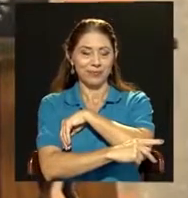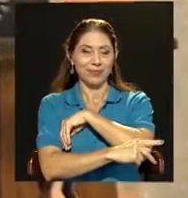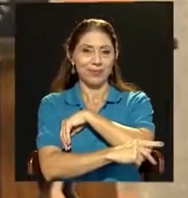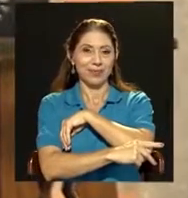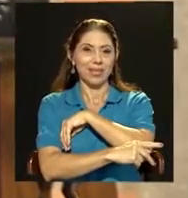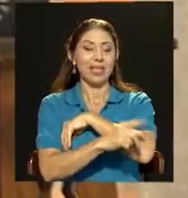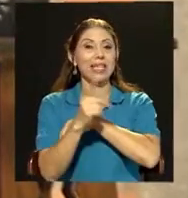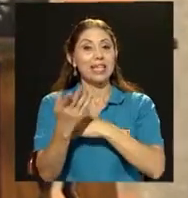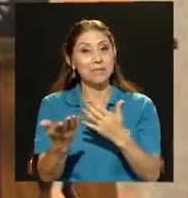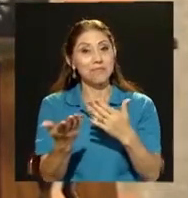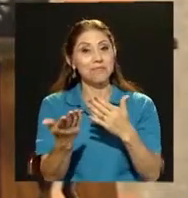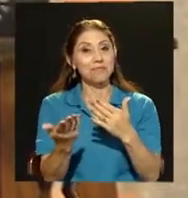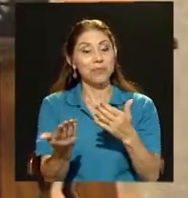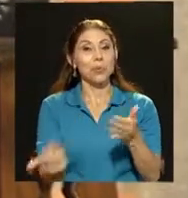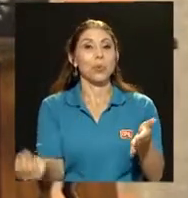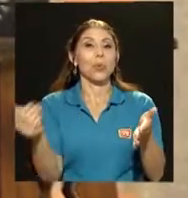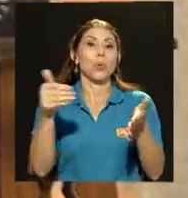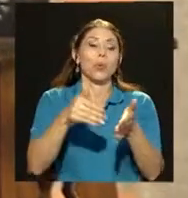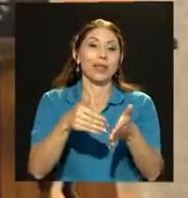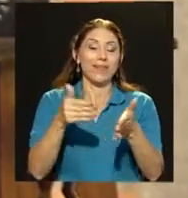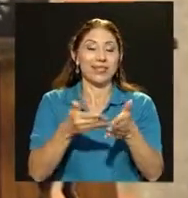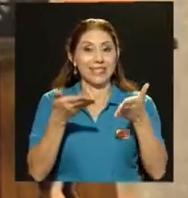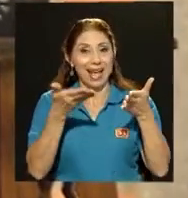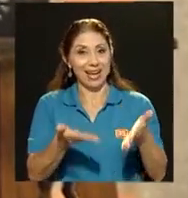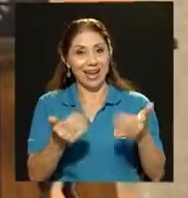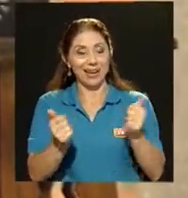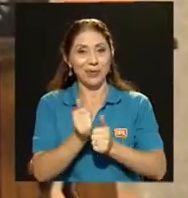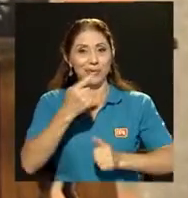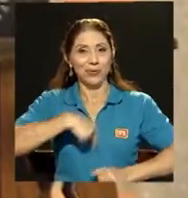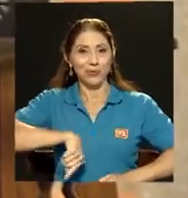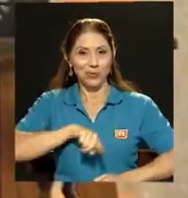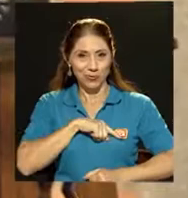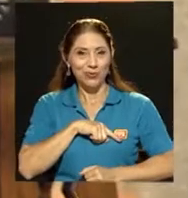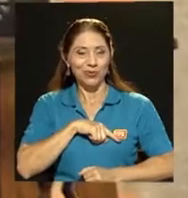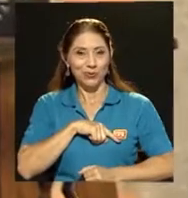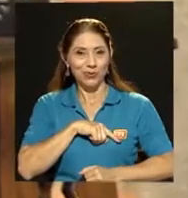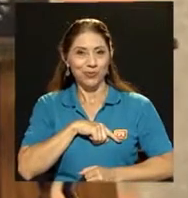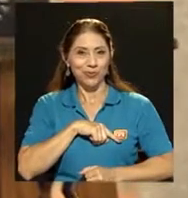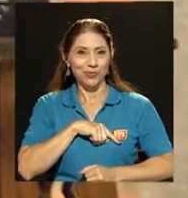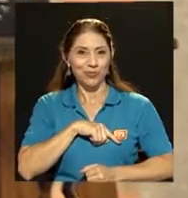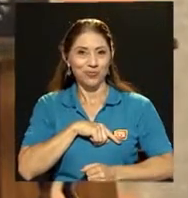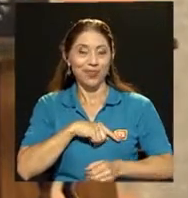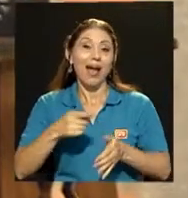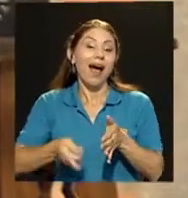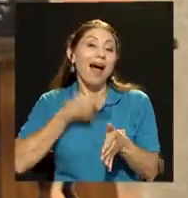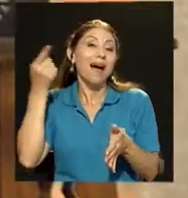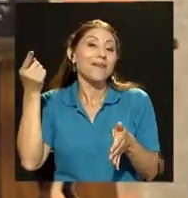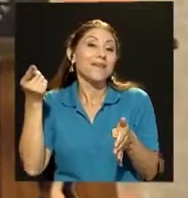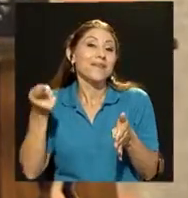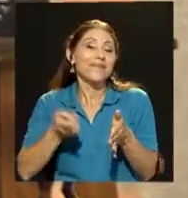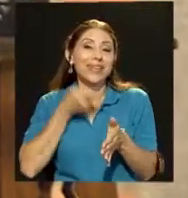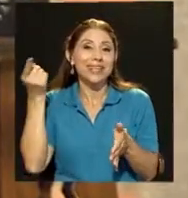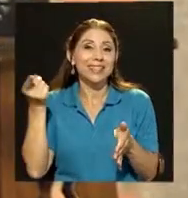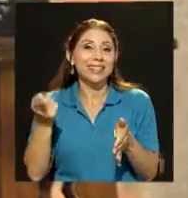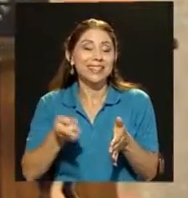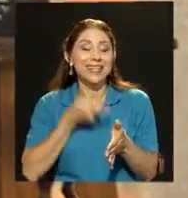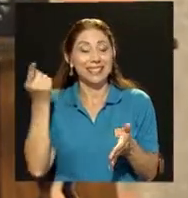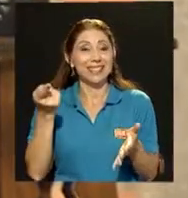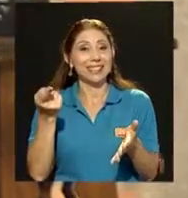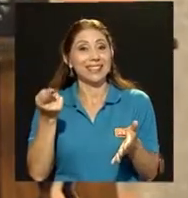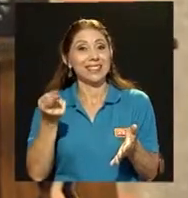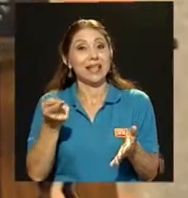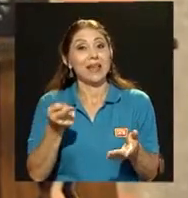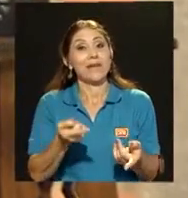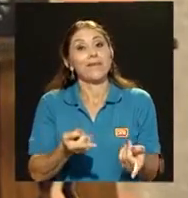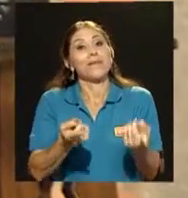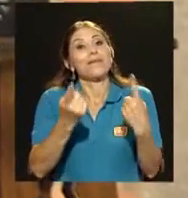y volvemos a tener con nosotros, a veces tenemos el privilegio de que sea más de